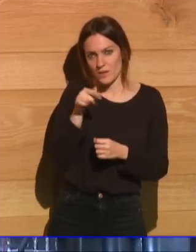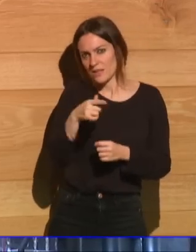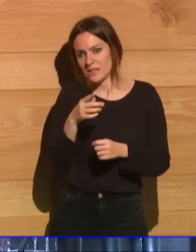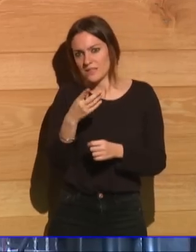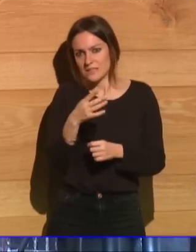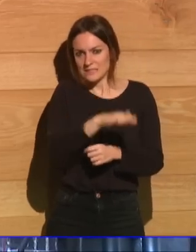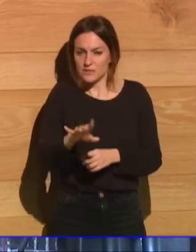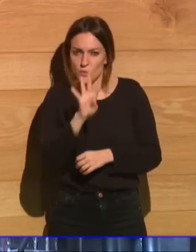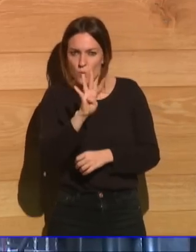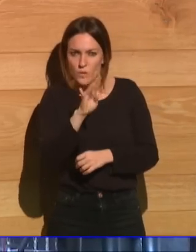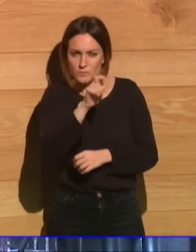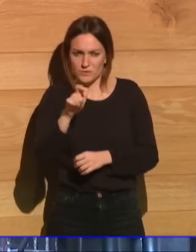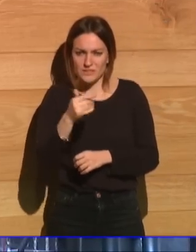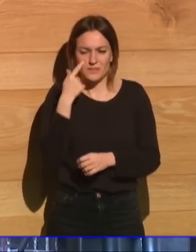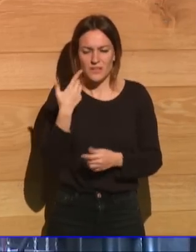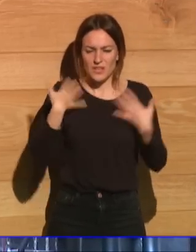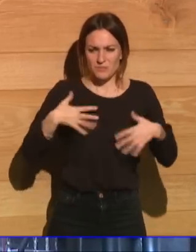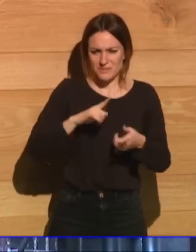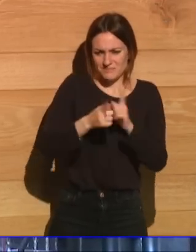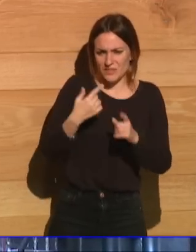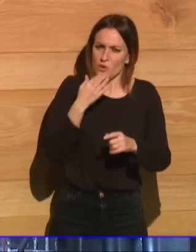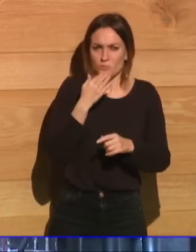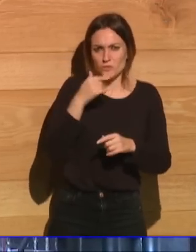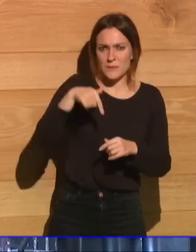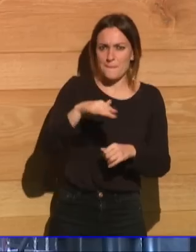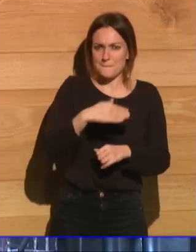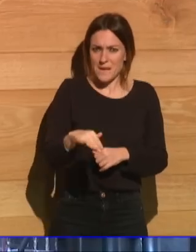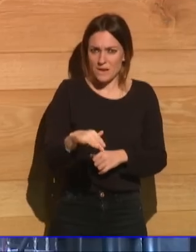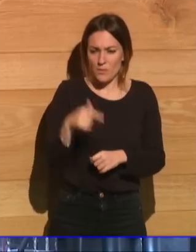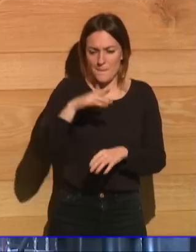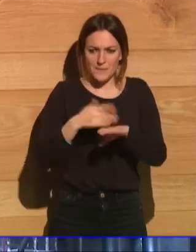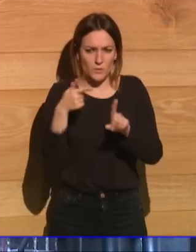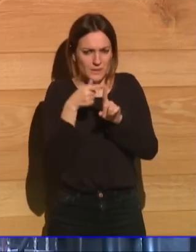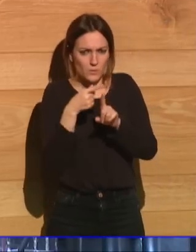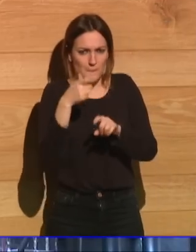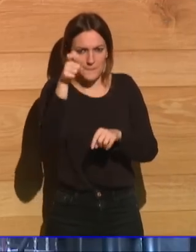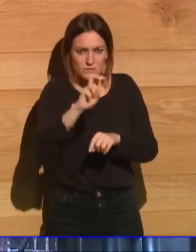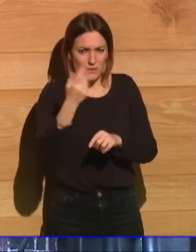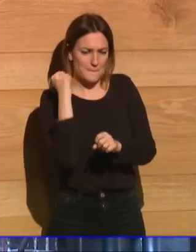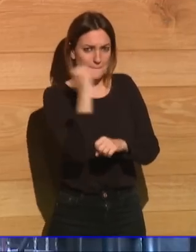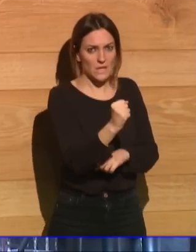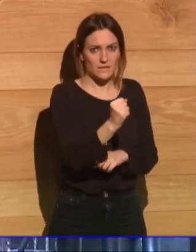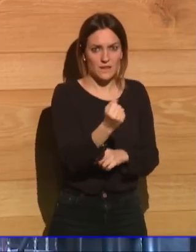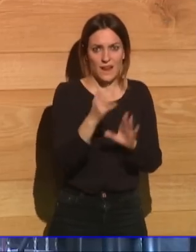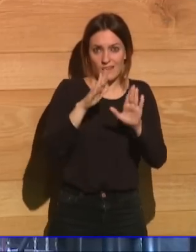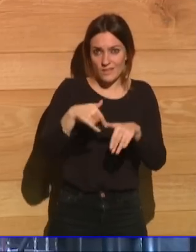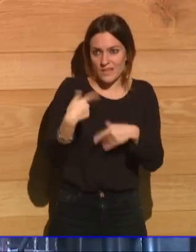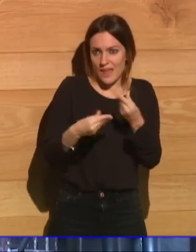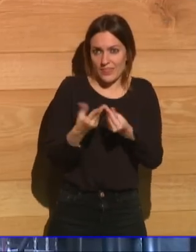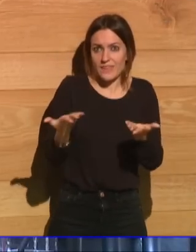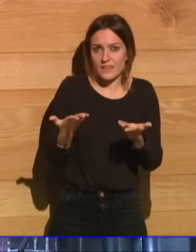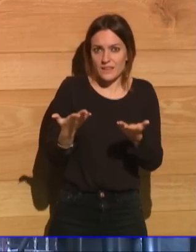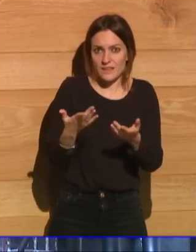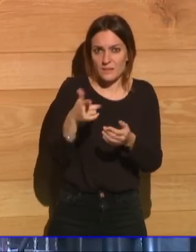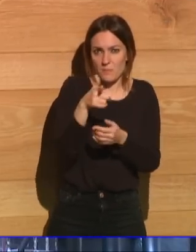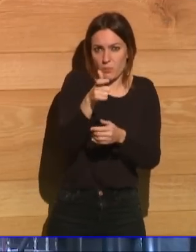chavalillos disfrazados de gángsters. 4 mocosos, sí. Que van a matar a un ser humano y que luego lo único que hacen es dispararle